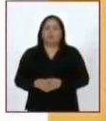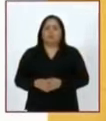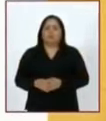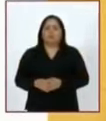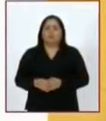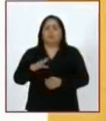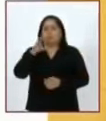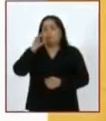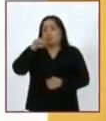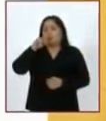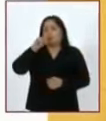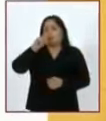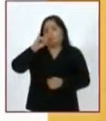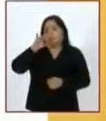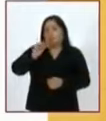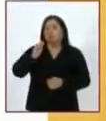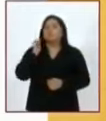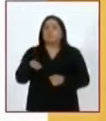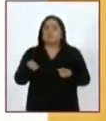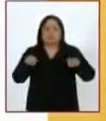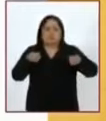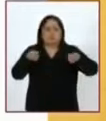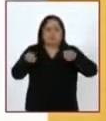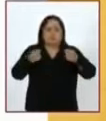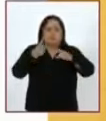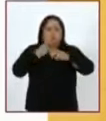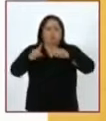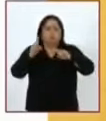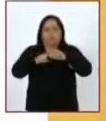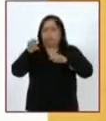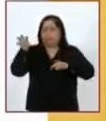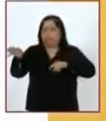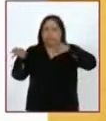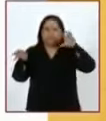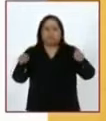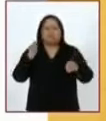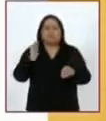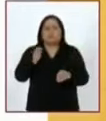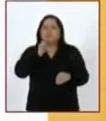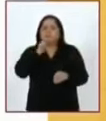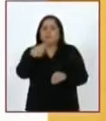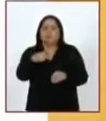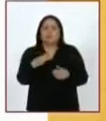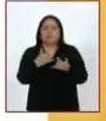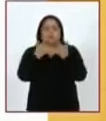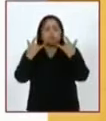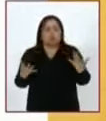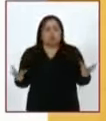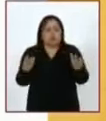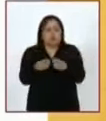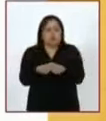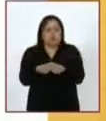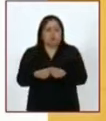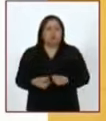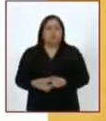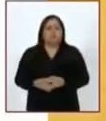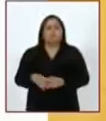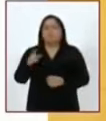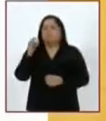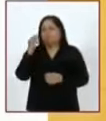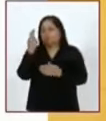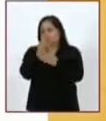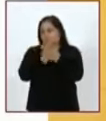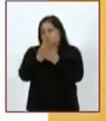La composición es el equilibrio entre los diferentes elementos que integran tu historieta. La